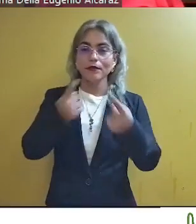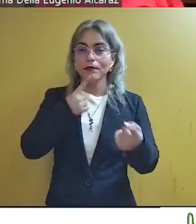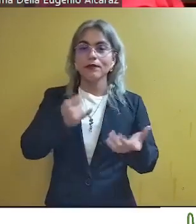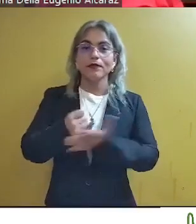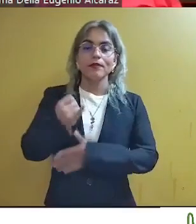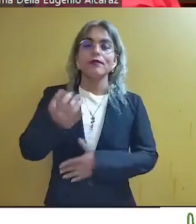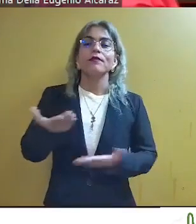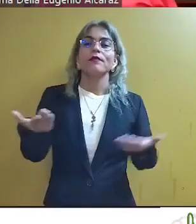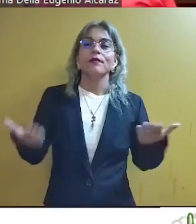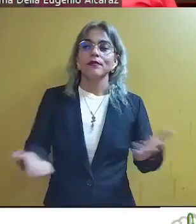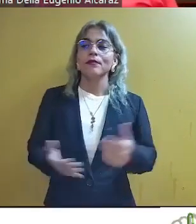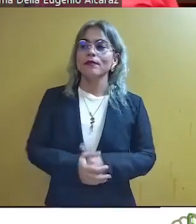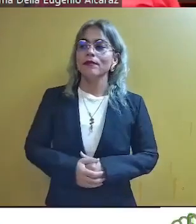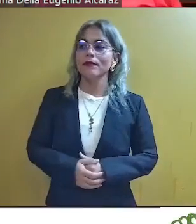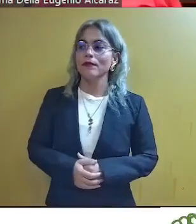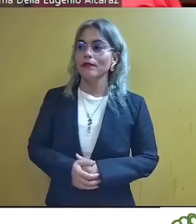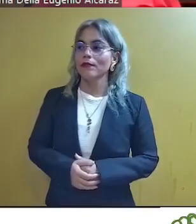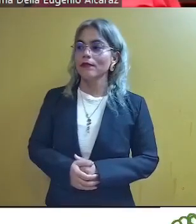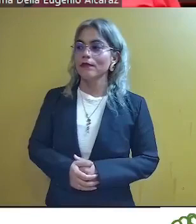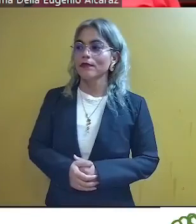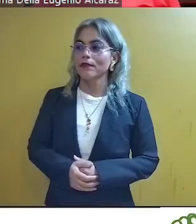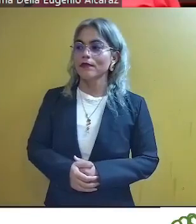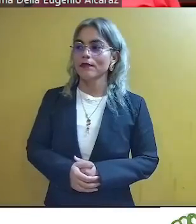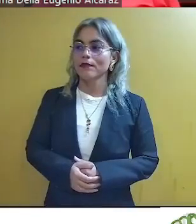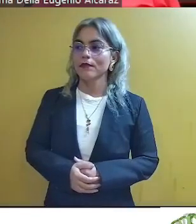dado cuenta.